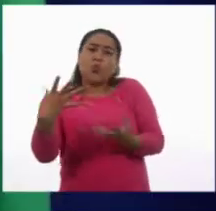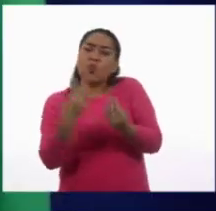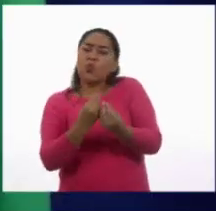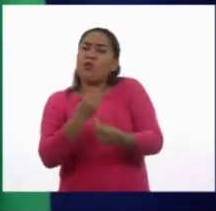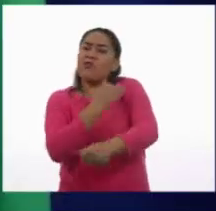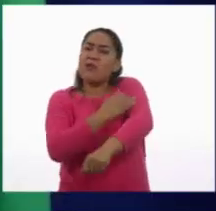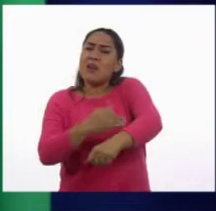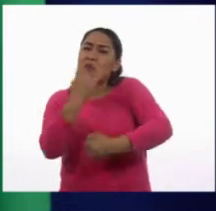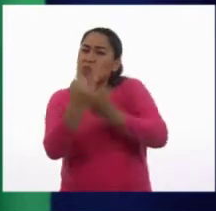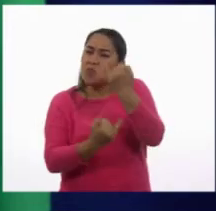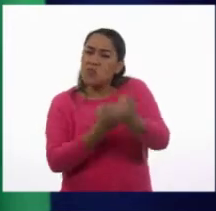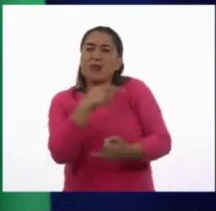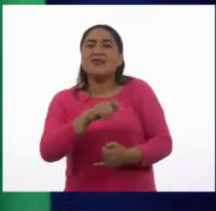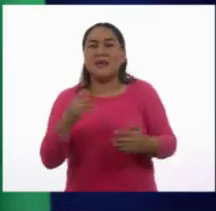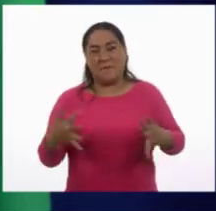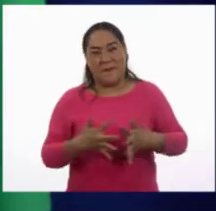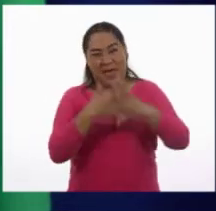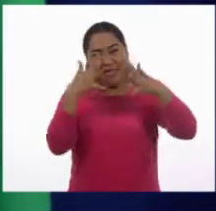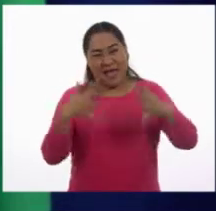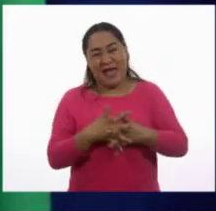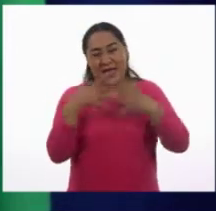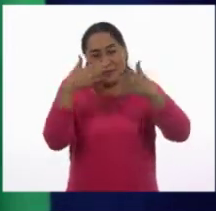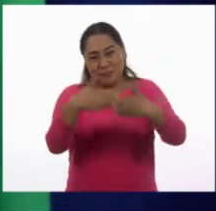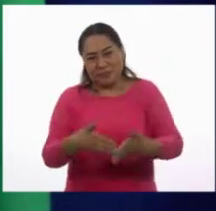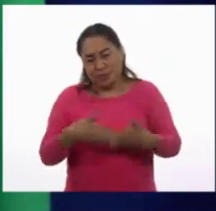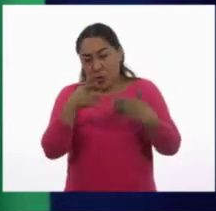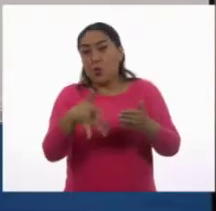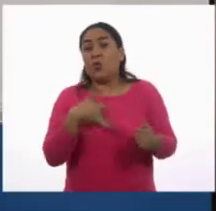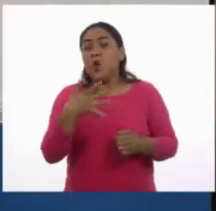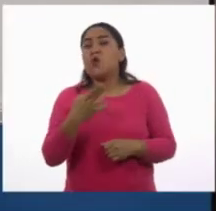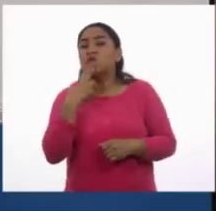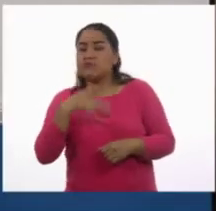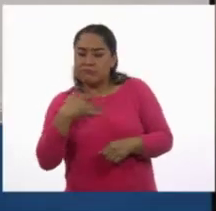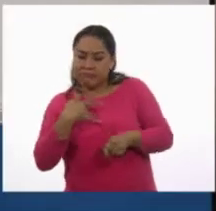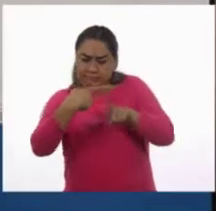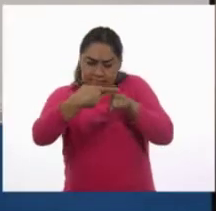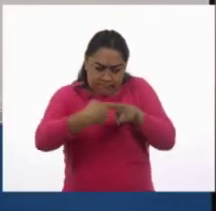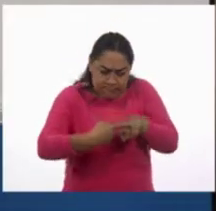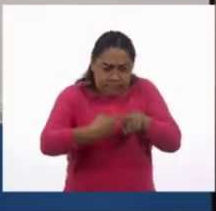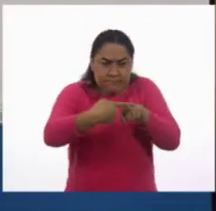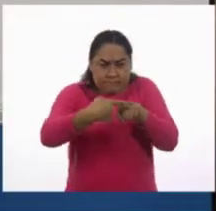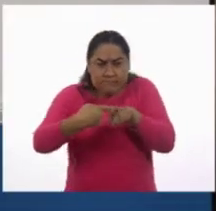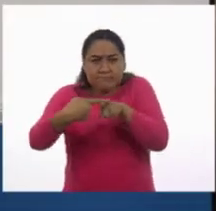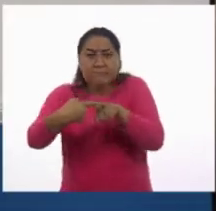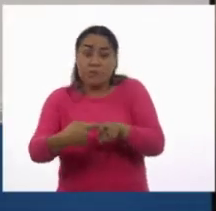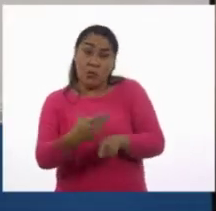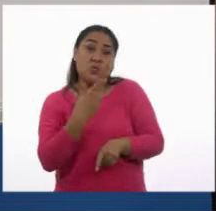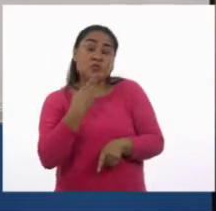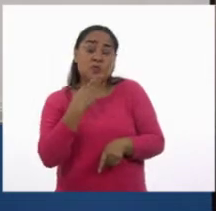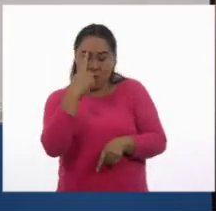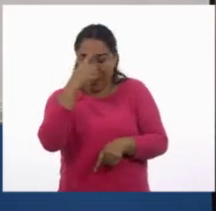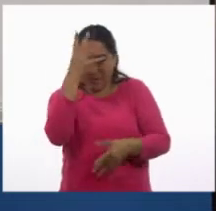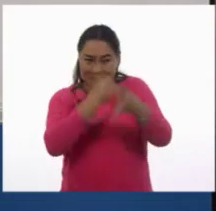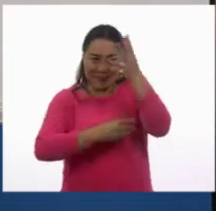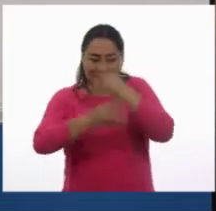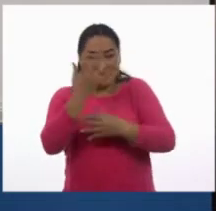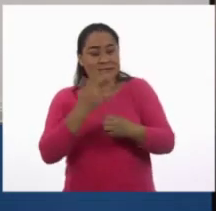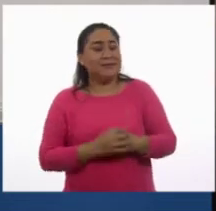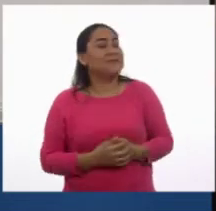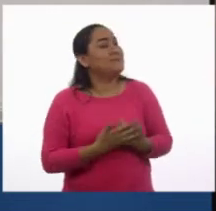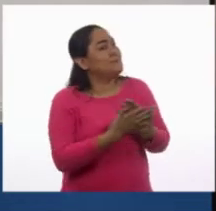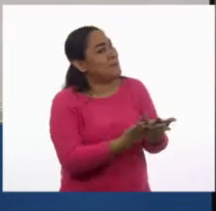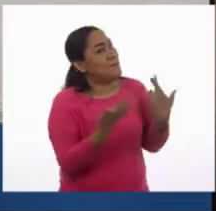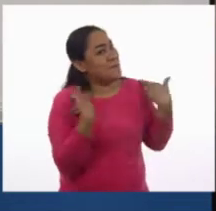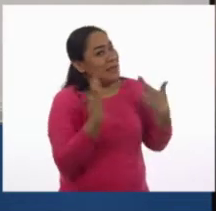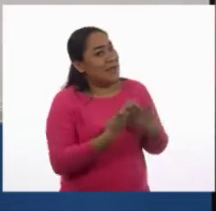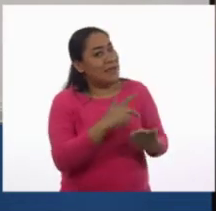y utilicen y practiquen las coordenadas. Sí, es una muy buena manera de aprender jugando. Maestra Gaby, como siempre,